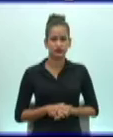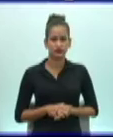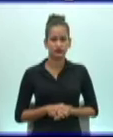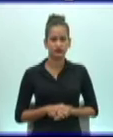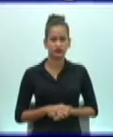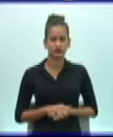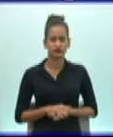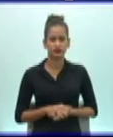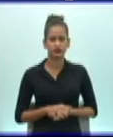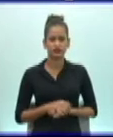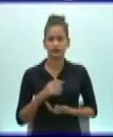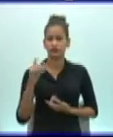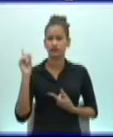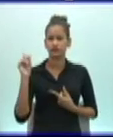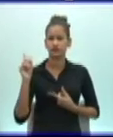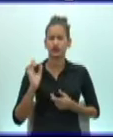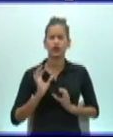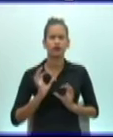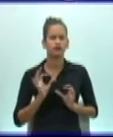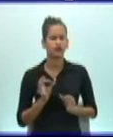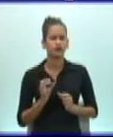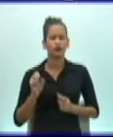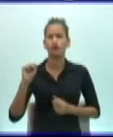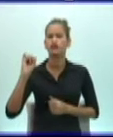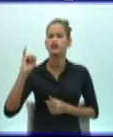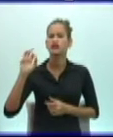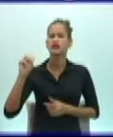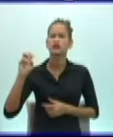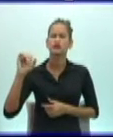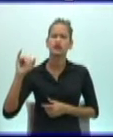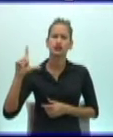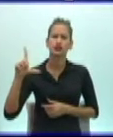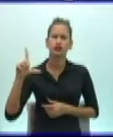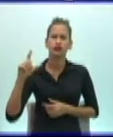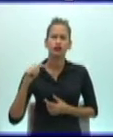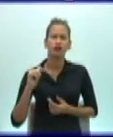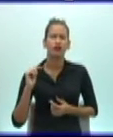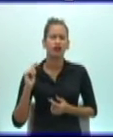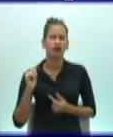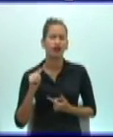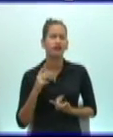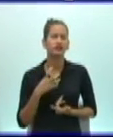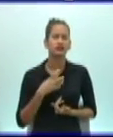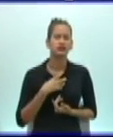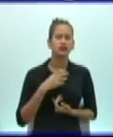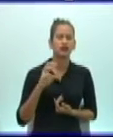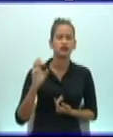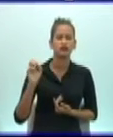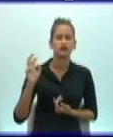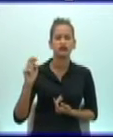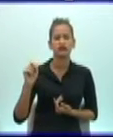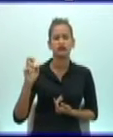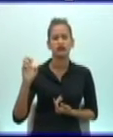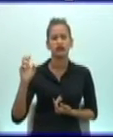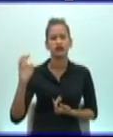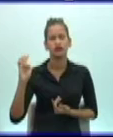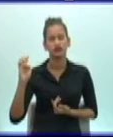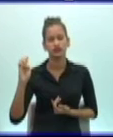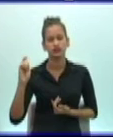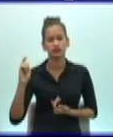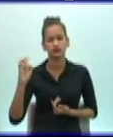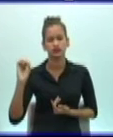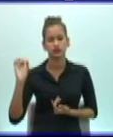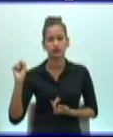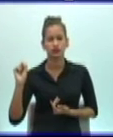Con la metáfora sucede lo mismo con el símil, que en el símil vimos que habían nexos, otros nexos que podíamos